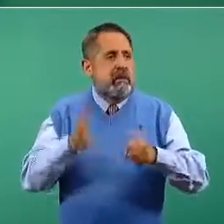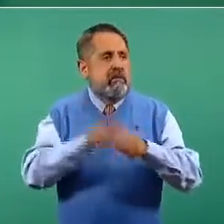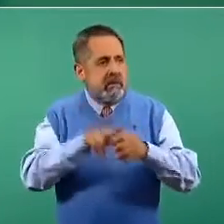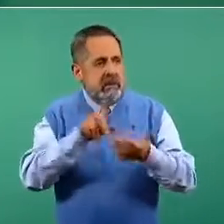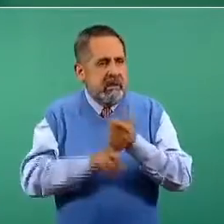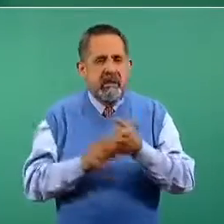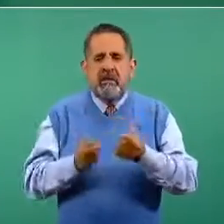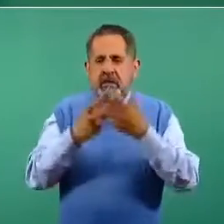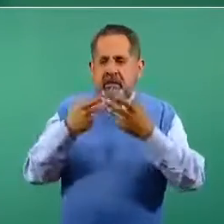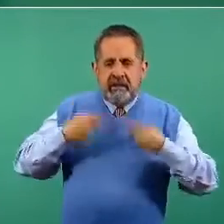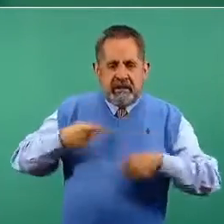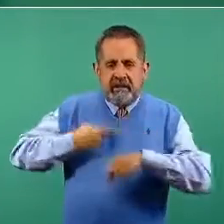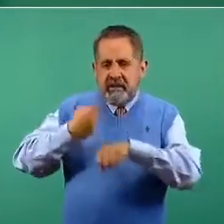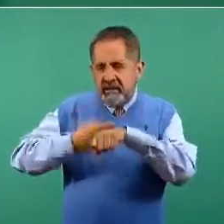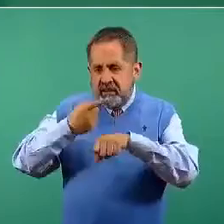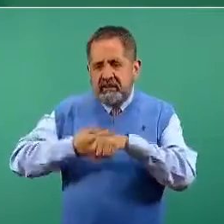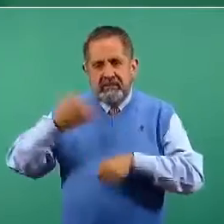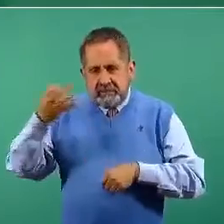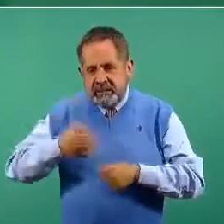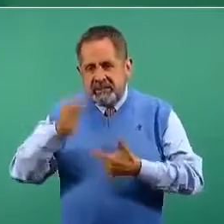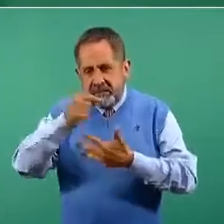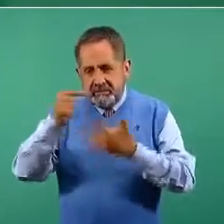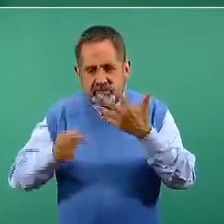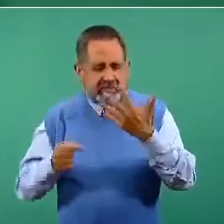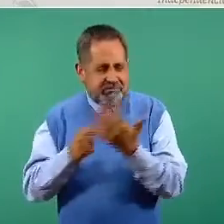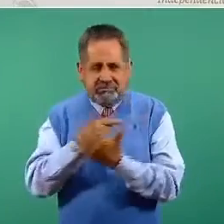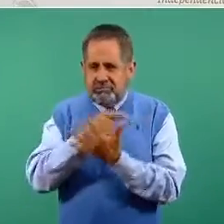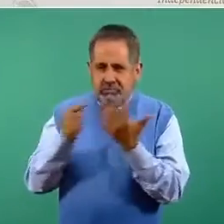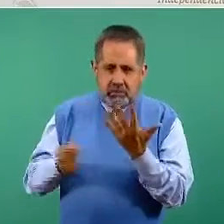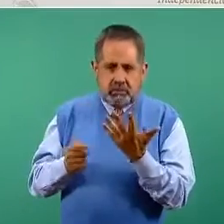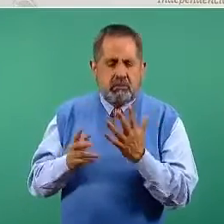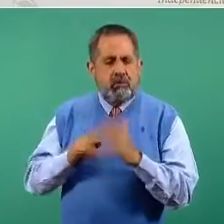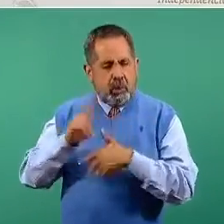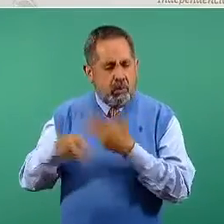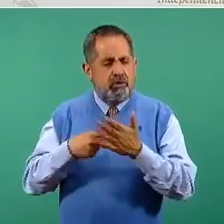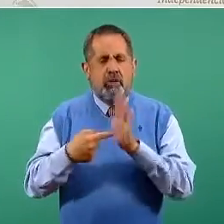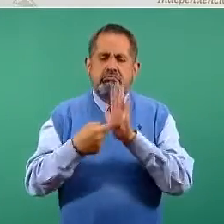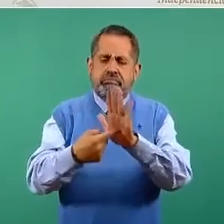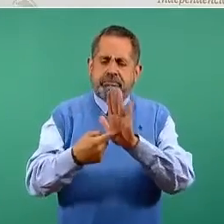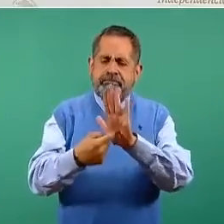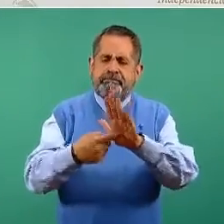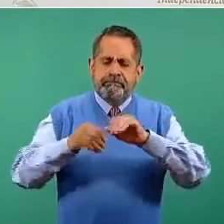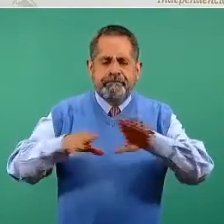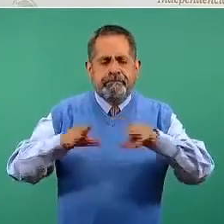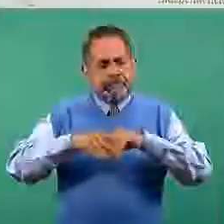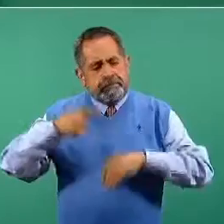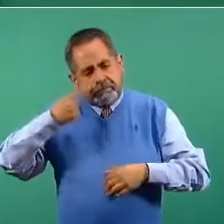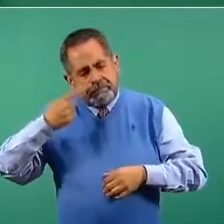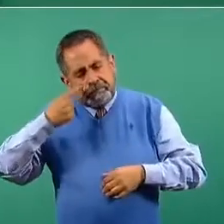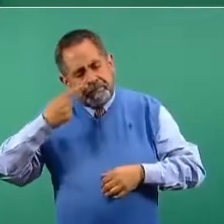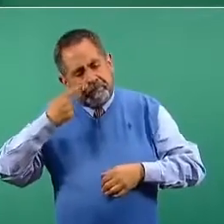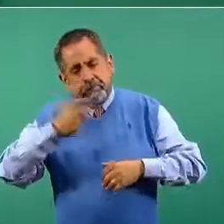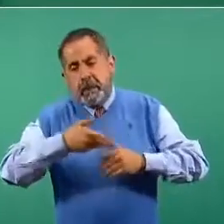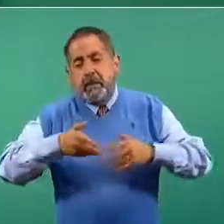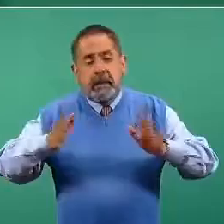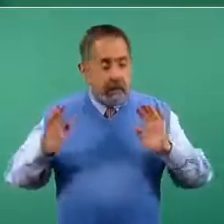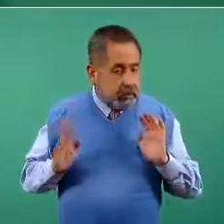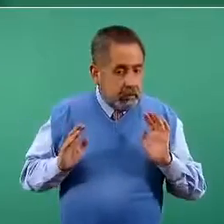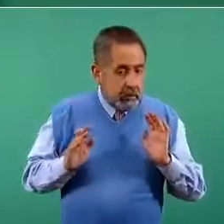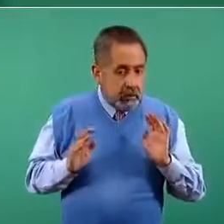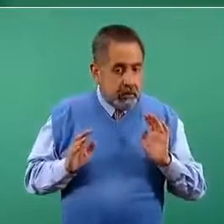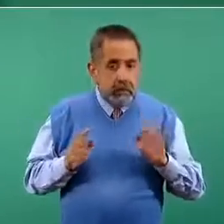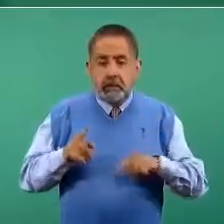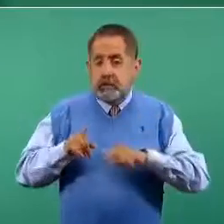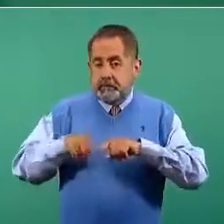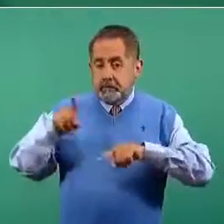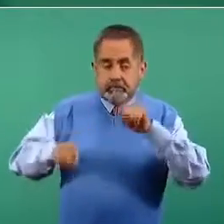porcentaje de positividad, la letalidad, etcétera. Entonces lo vamos a estar monitoreando, como lo hemos venido haciendo, y en un momento dado,